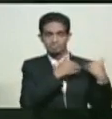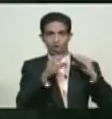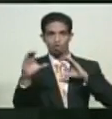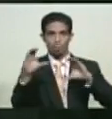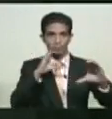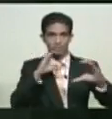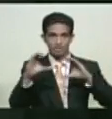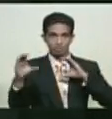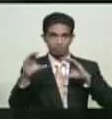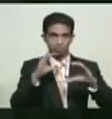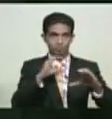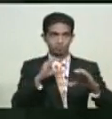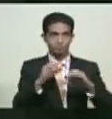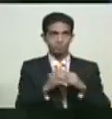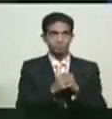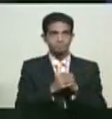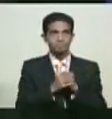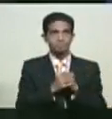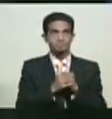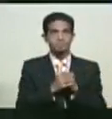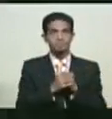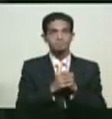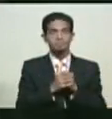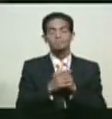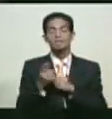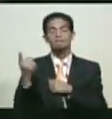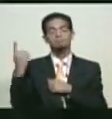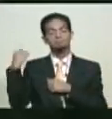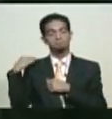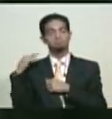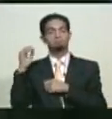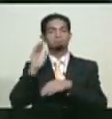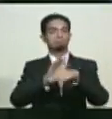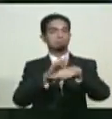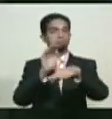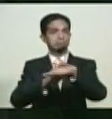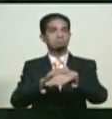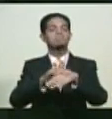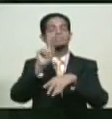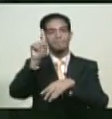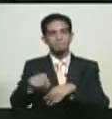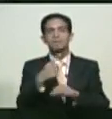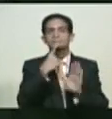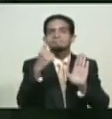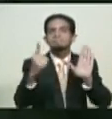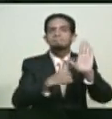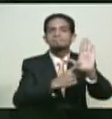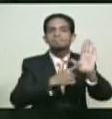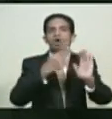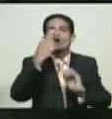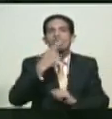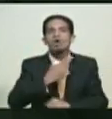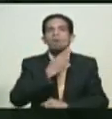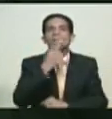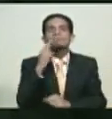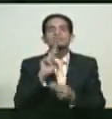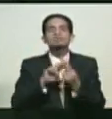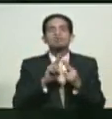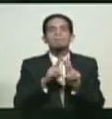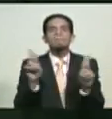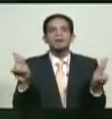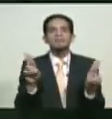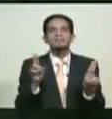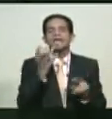radio ya en el pasado y ahora ratificar su compromiso con la paz y con el país decía que por ejemplo en